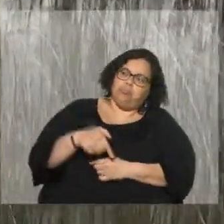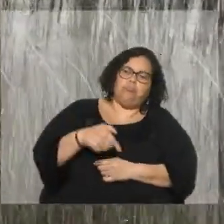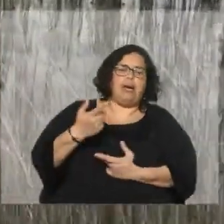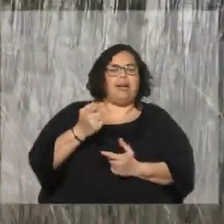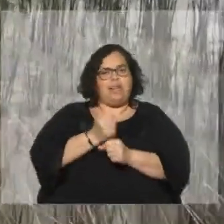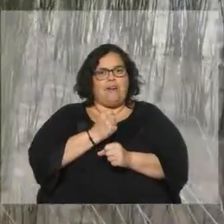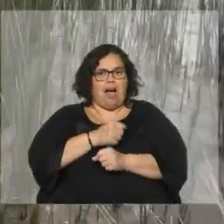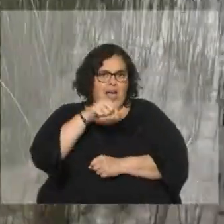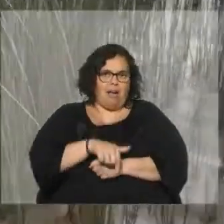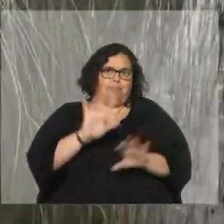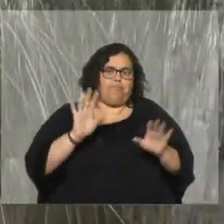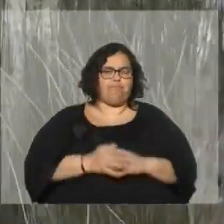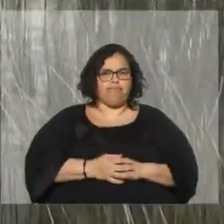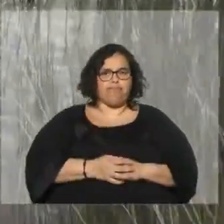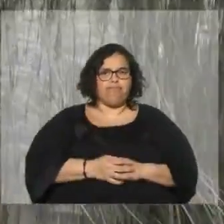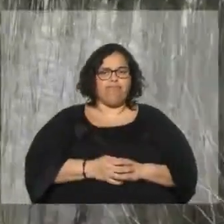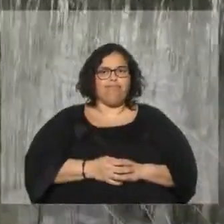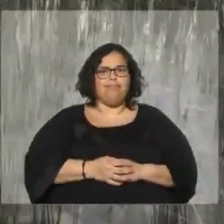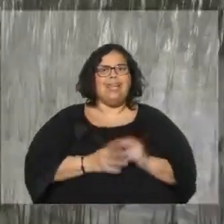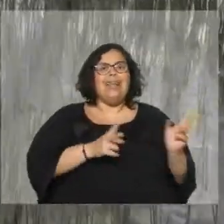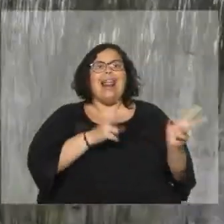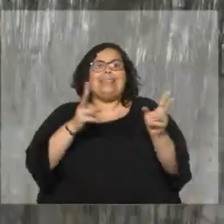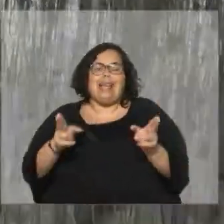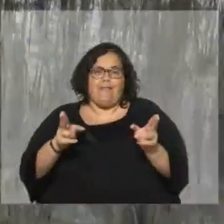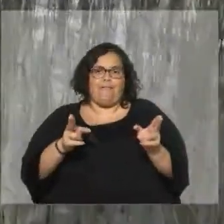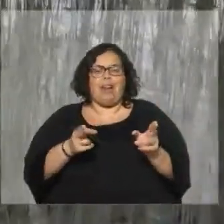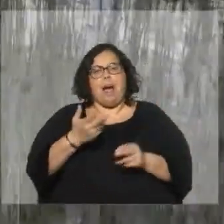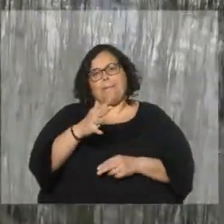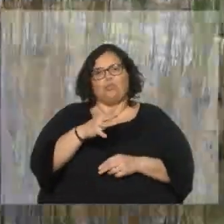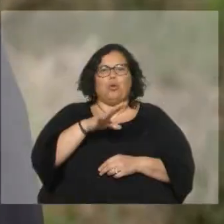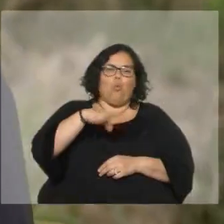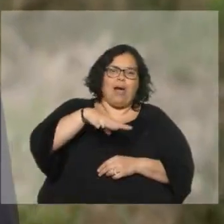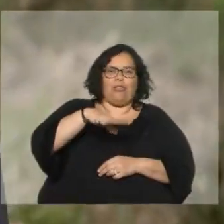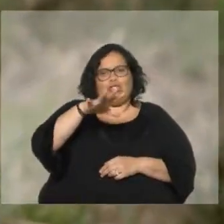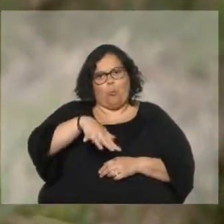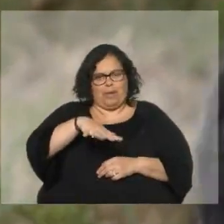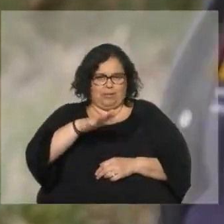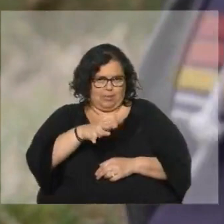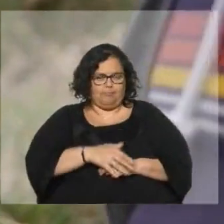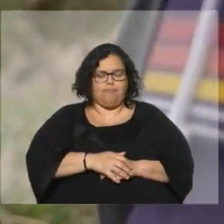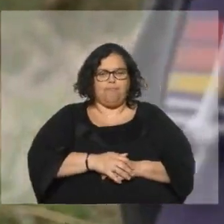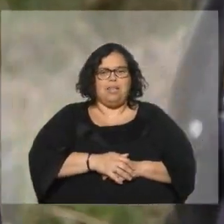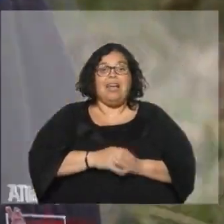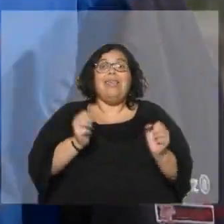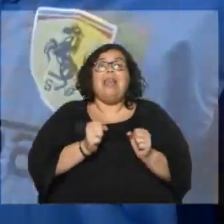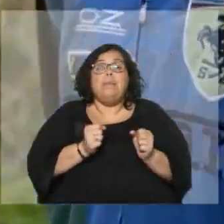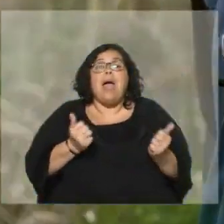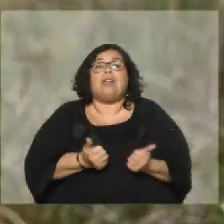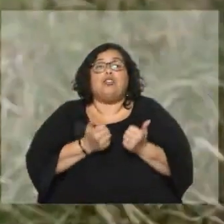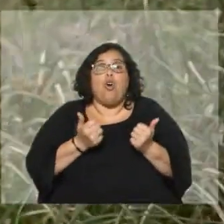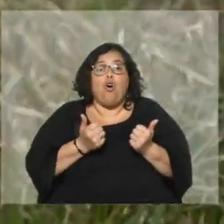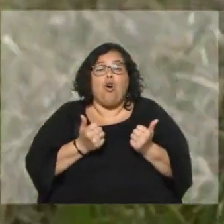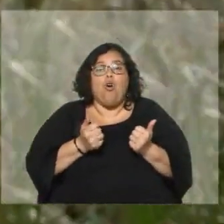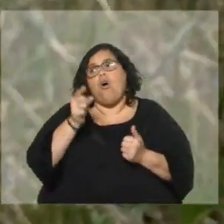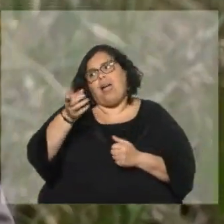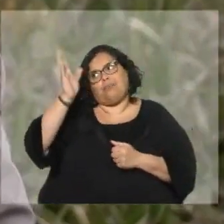La zafra de... La zafra de junco. Bueno, 4 meses. Es sagrada. ¿Y en invierno? En invierno ya arranca, ellos arrancan para otro